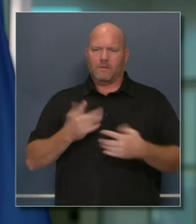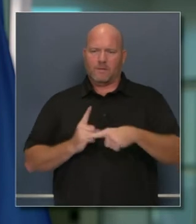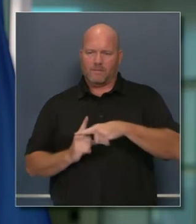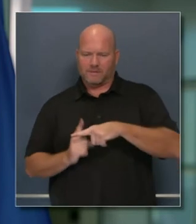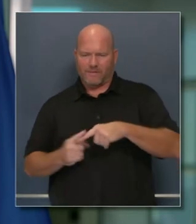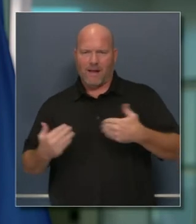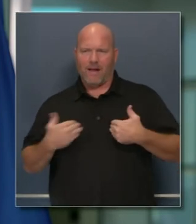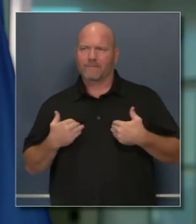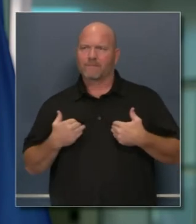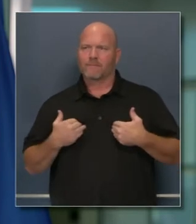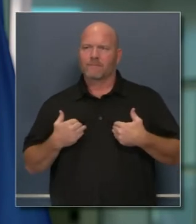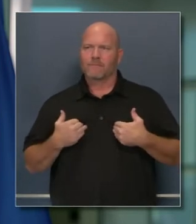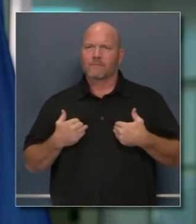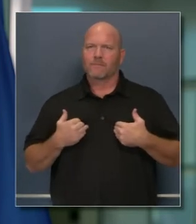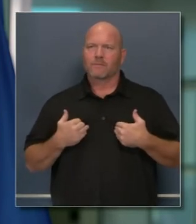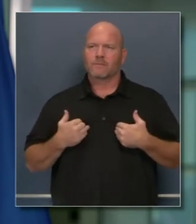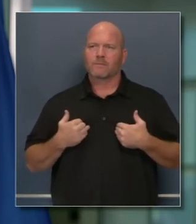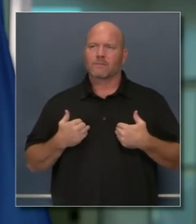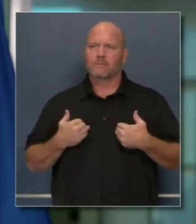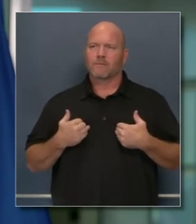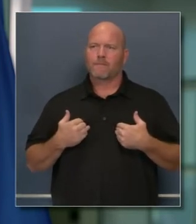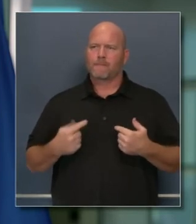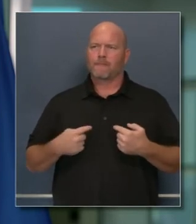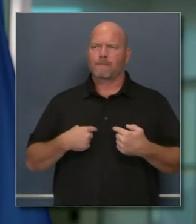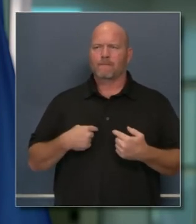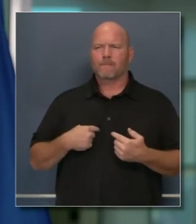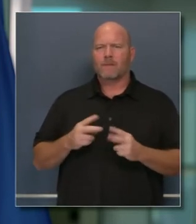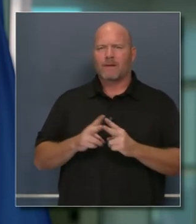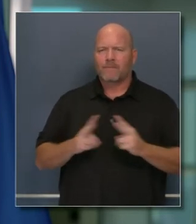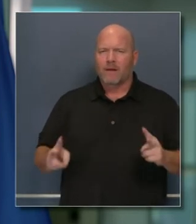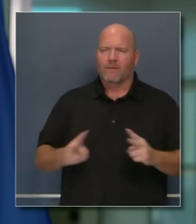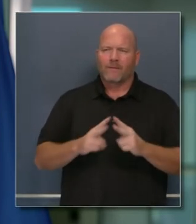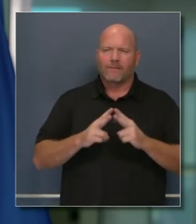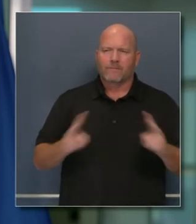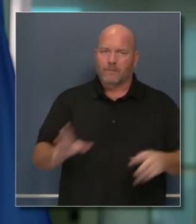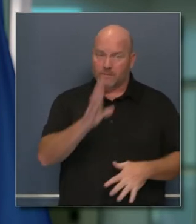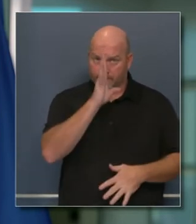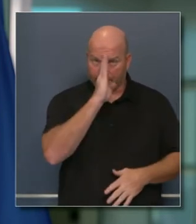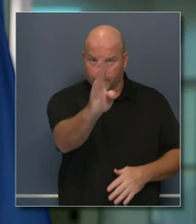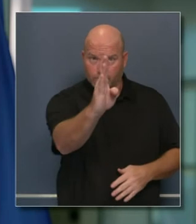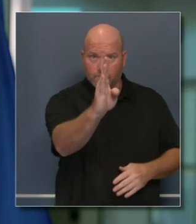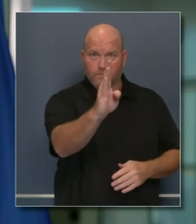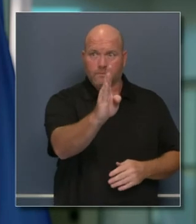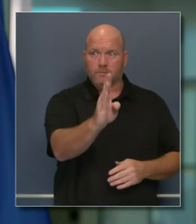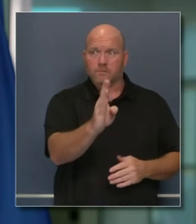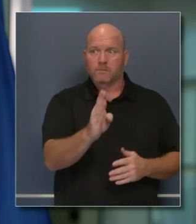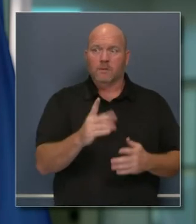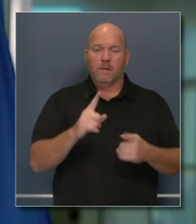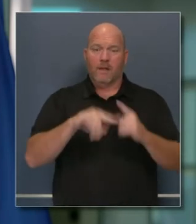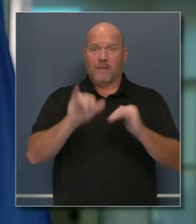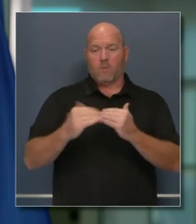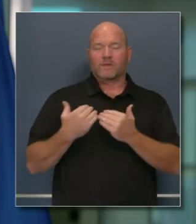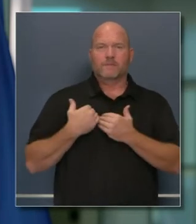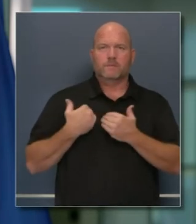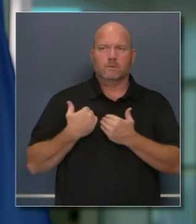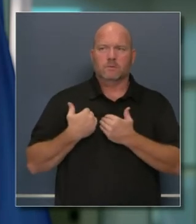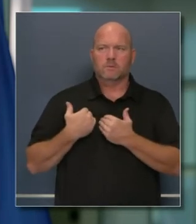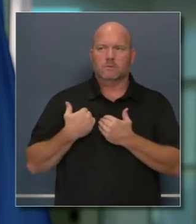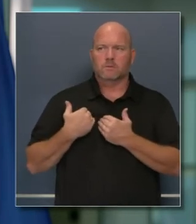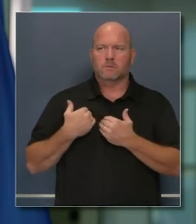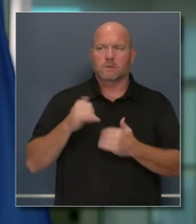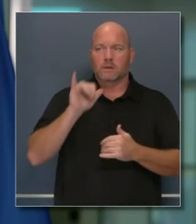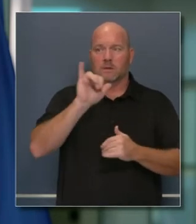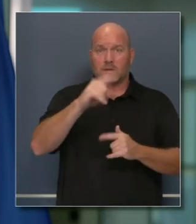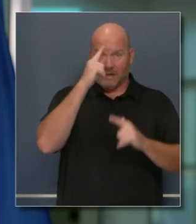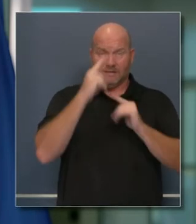asintomática que haya dado positivo. Así que estoy muy sobrio sobre esta responsabilidad y